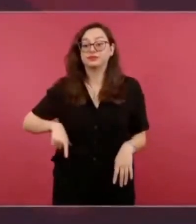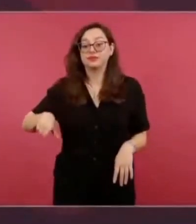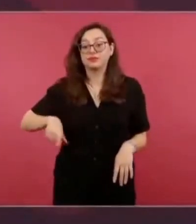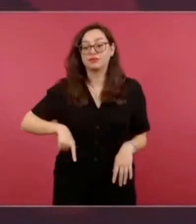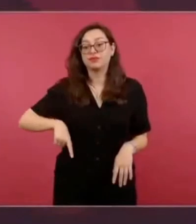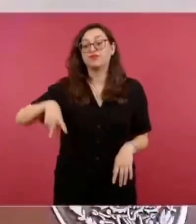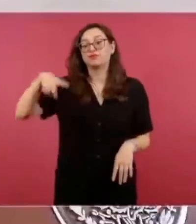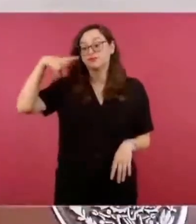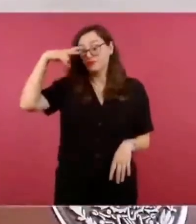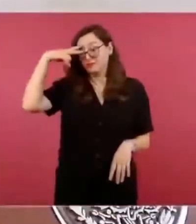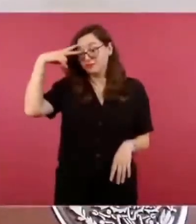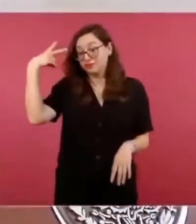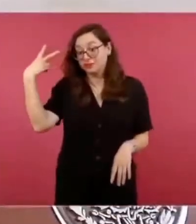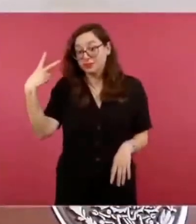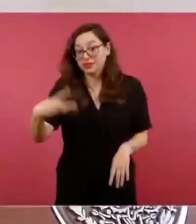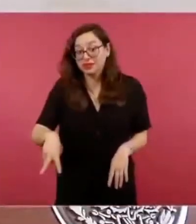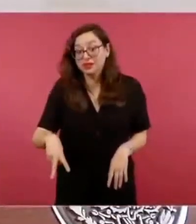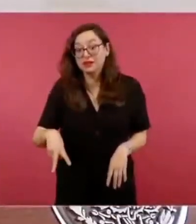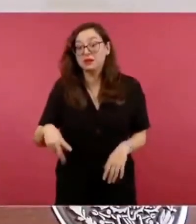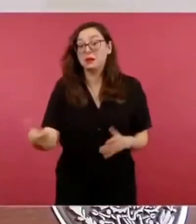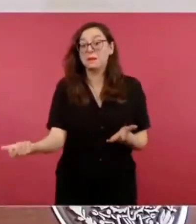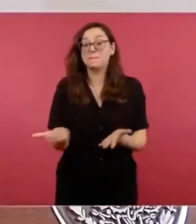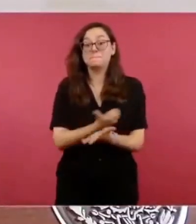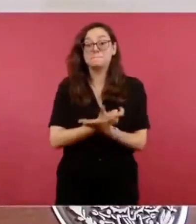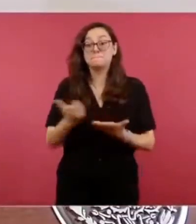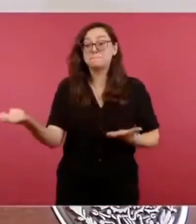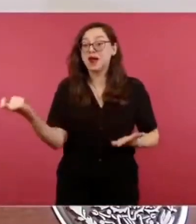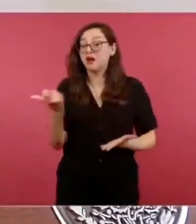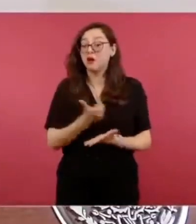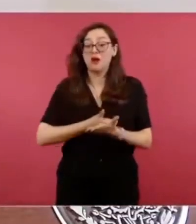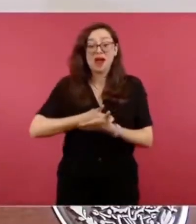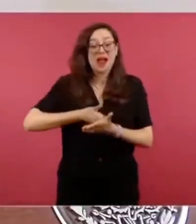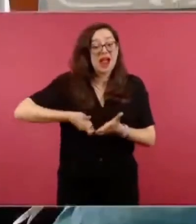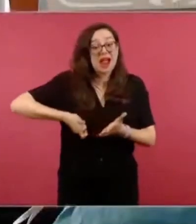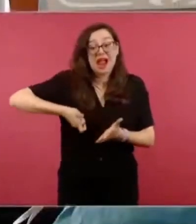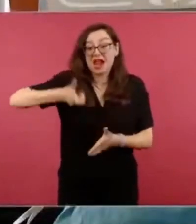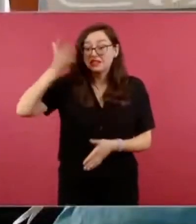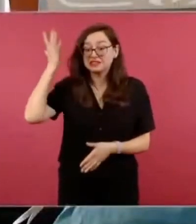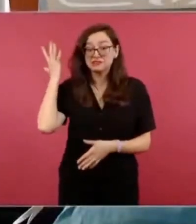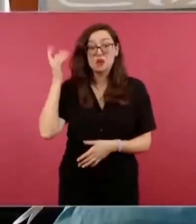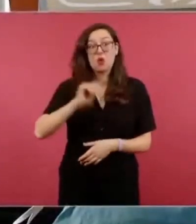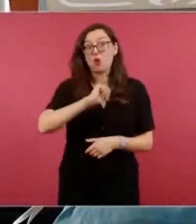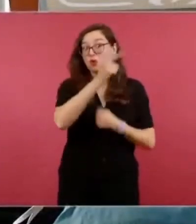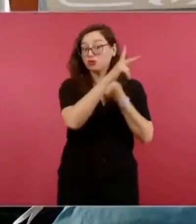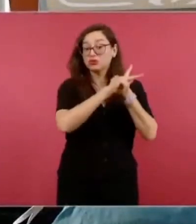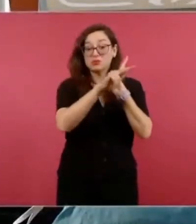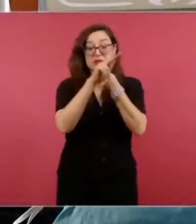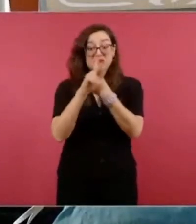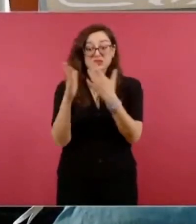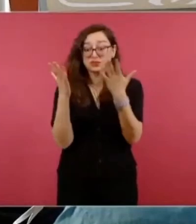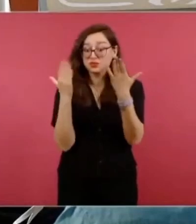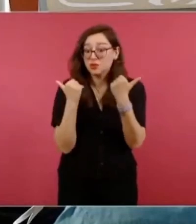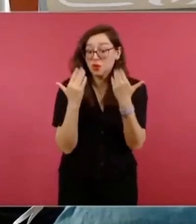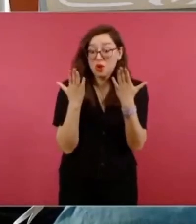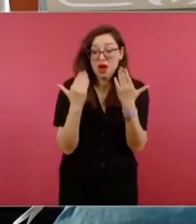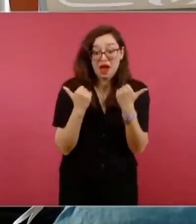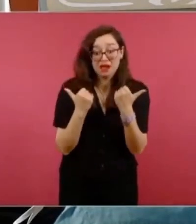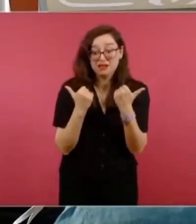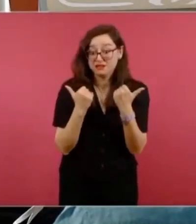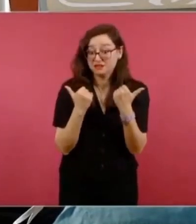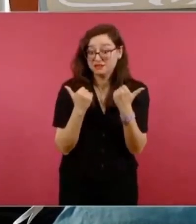eran de los más altos del mundo. Y ya haz la investigación. No estoy hablando de los de